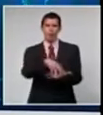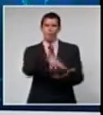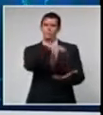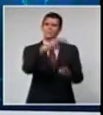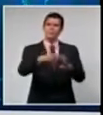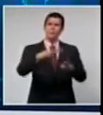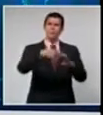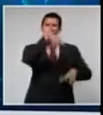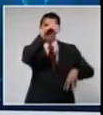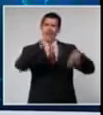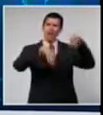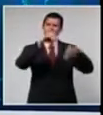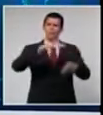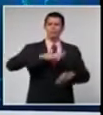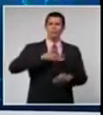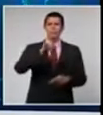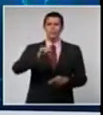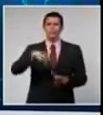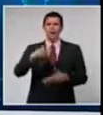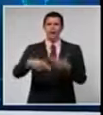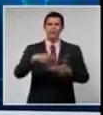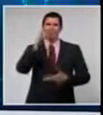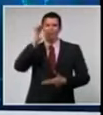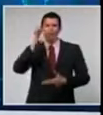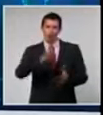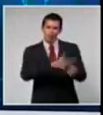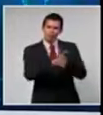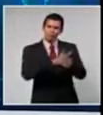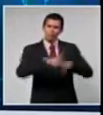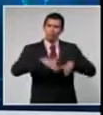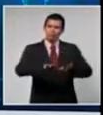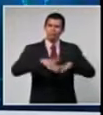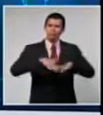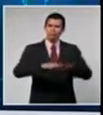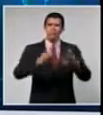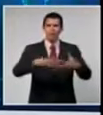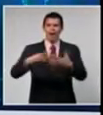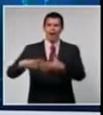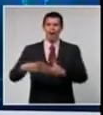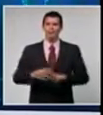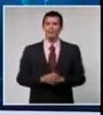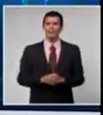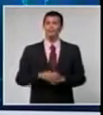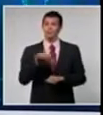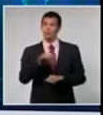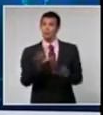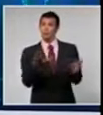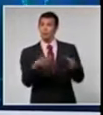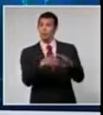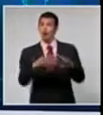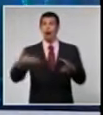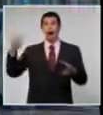reconoció la labor del equipo de trabajo de ese centro cultural, estrechamente unido a las luchas por las causas obreras en